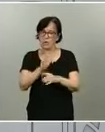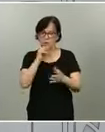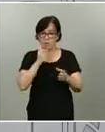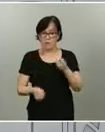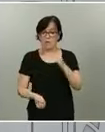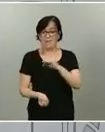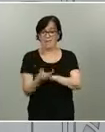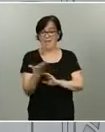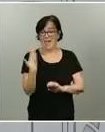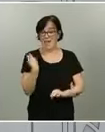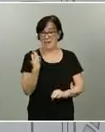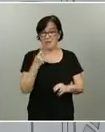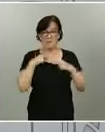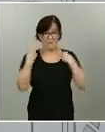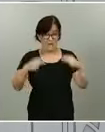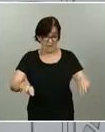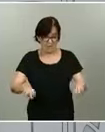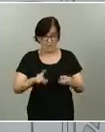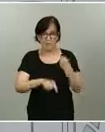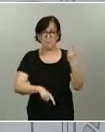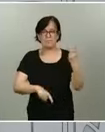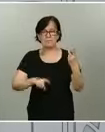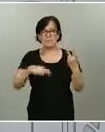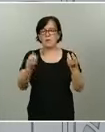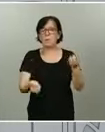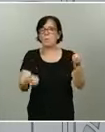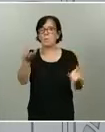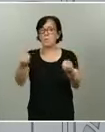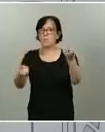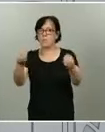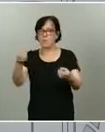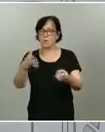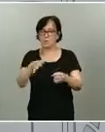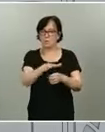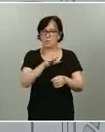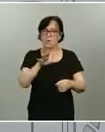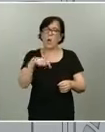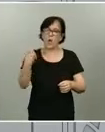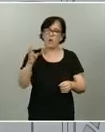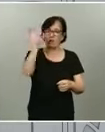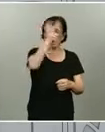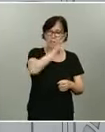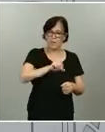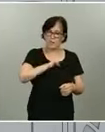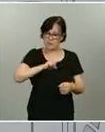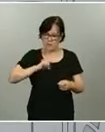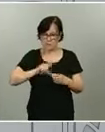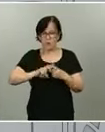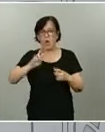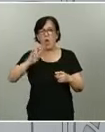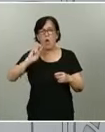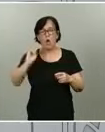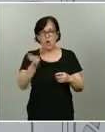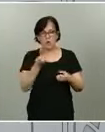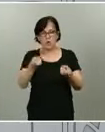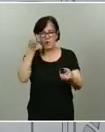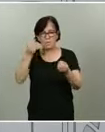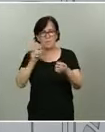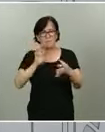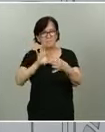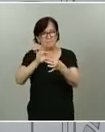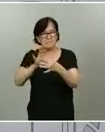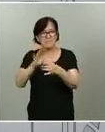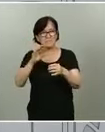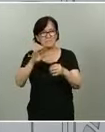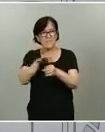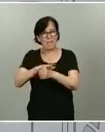rato de Lleida, hemos tenido otros brotes en otros municipios, en otras comunidades autónomas, hemos tenido otros brotes asociados a ámbitos laborales muy concretos, que